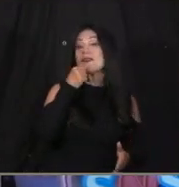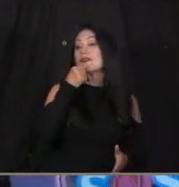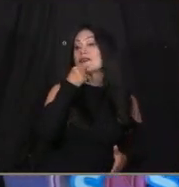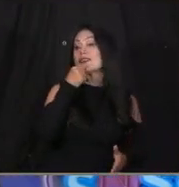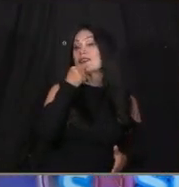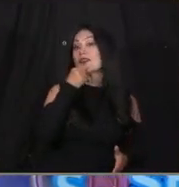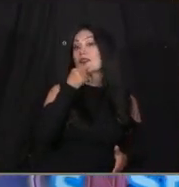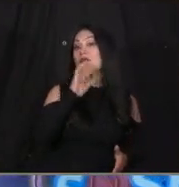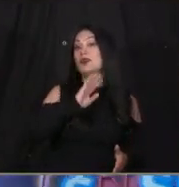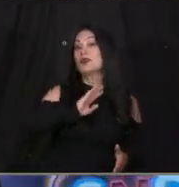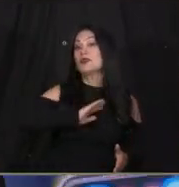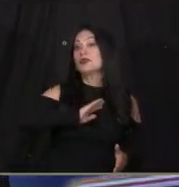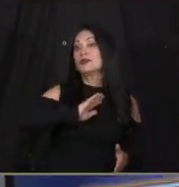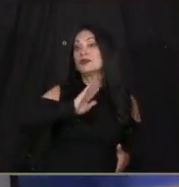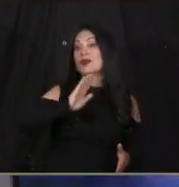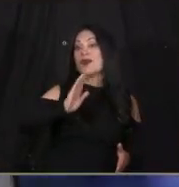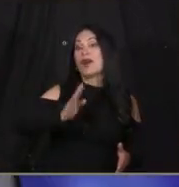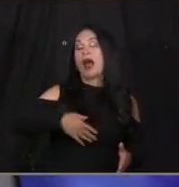morirán